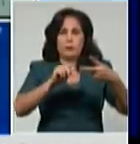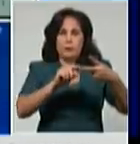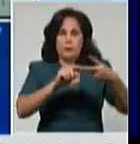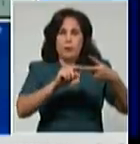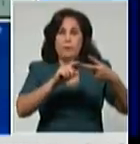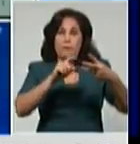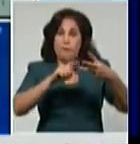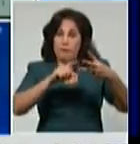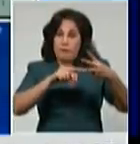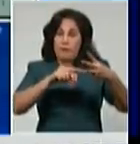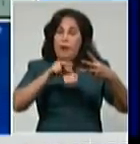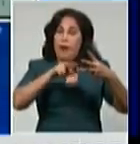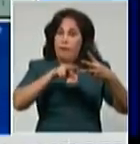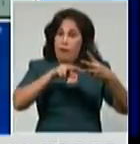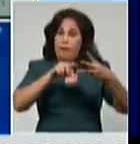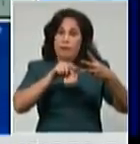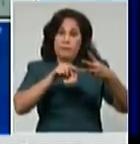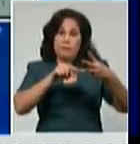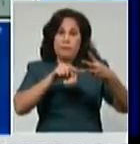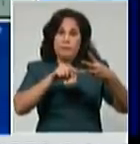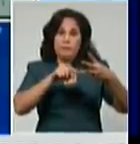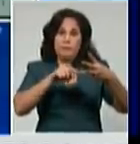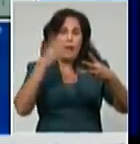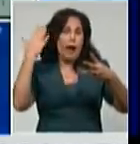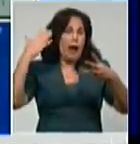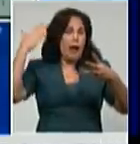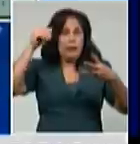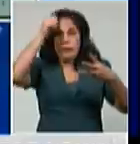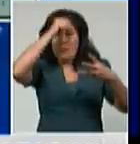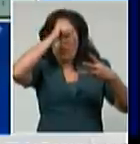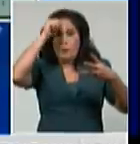Habana, que en aquel corte tenía